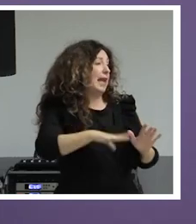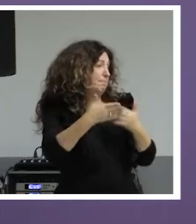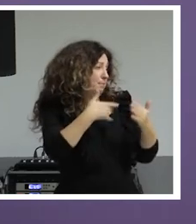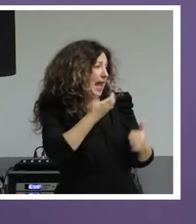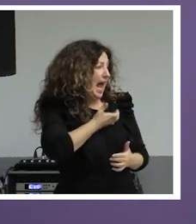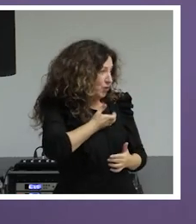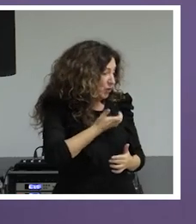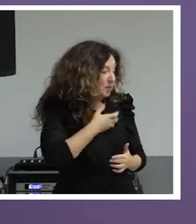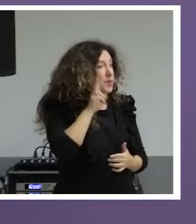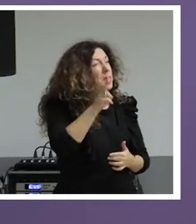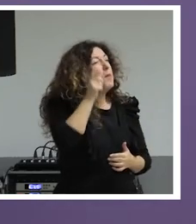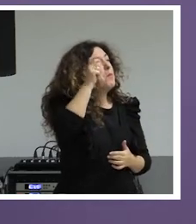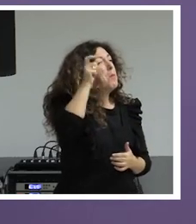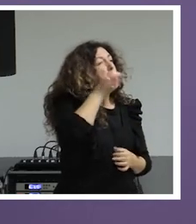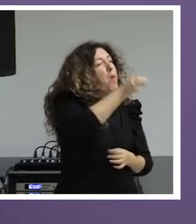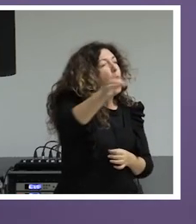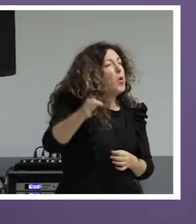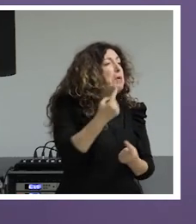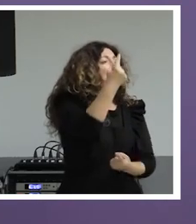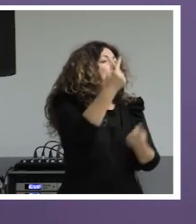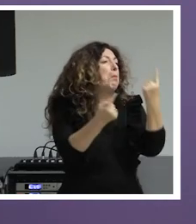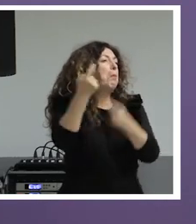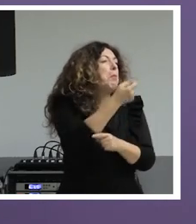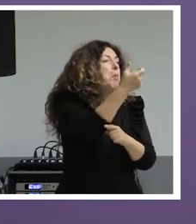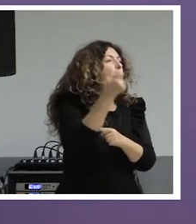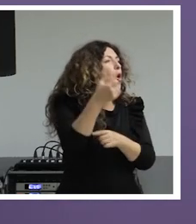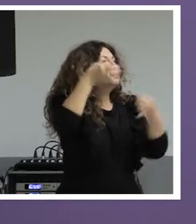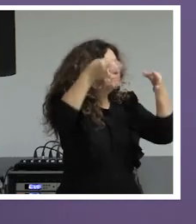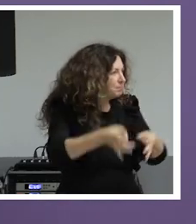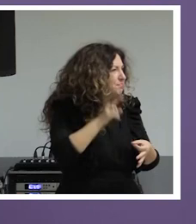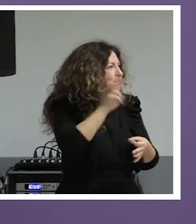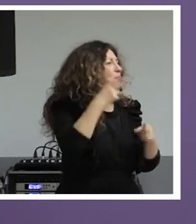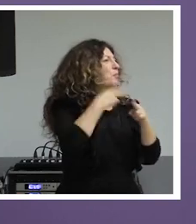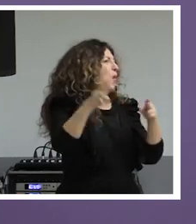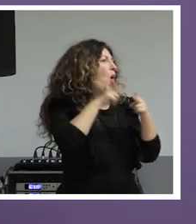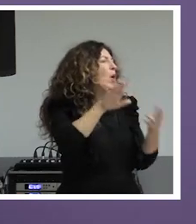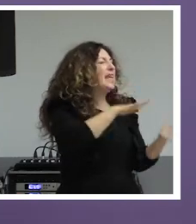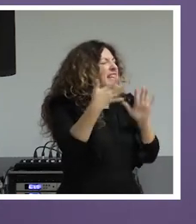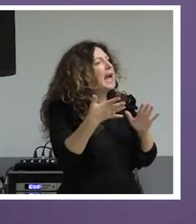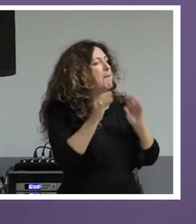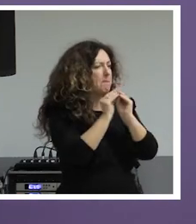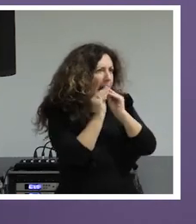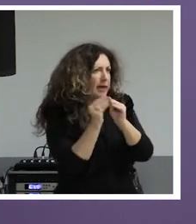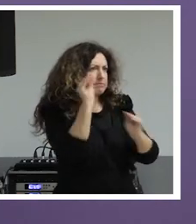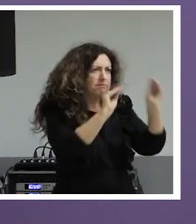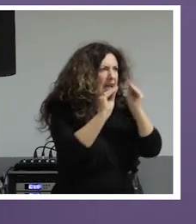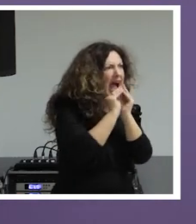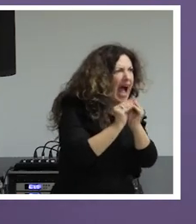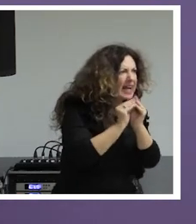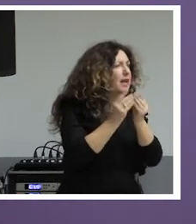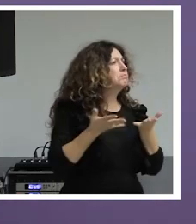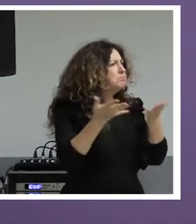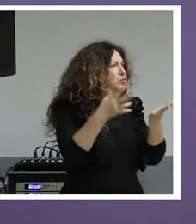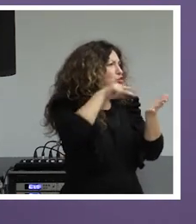abandono de degradación de los de los barrios de los distritos por parte de ayuntamientos